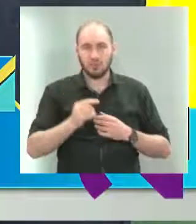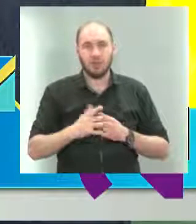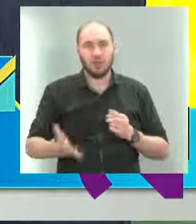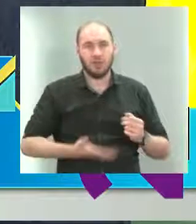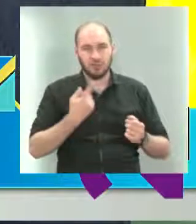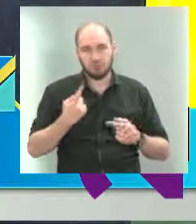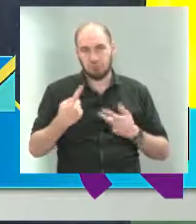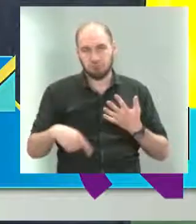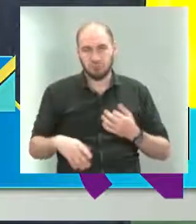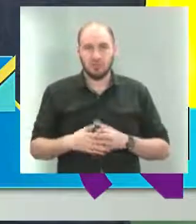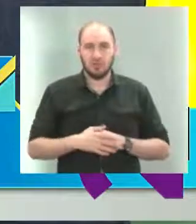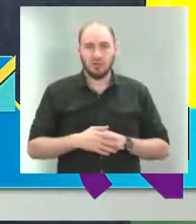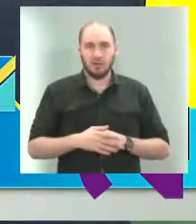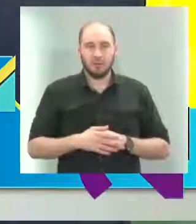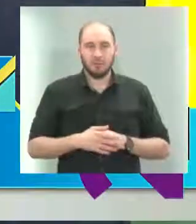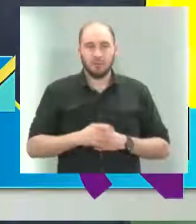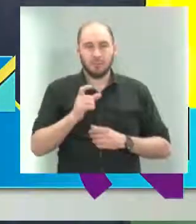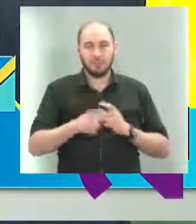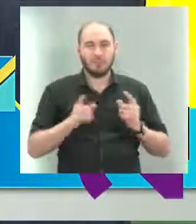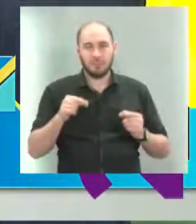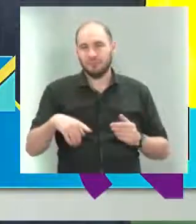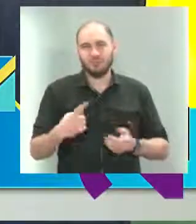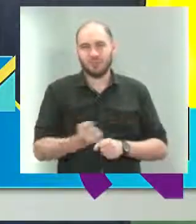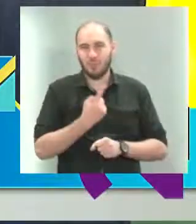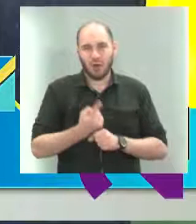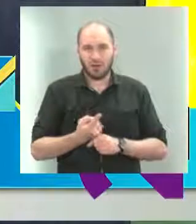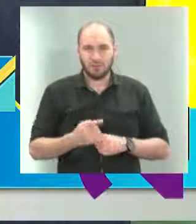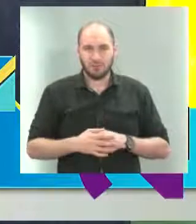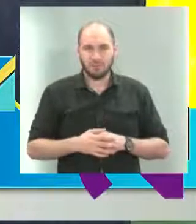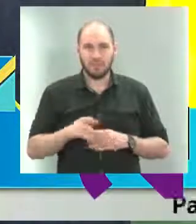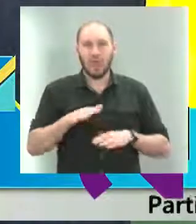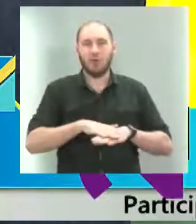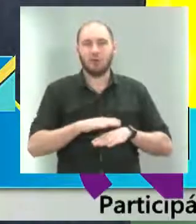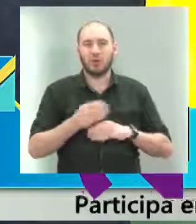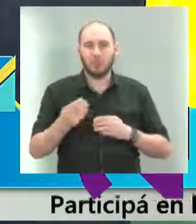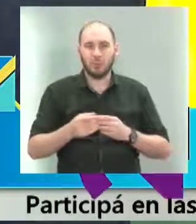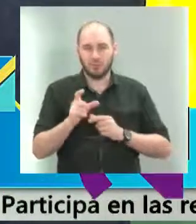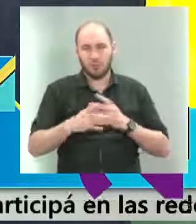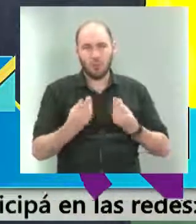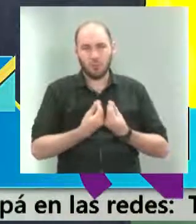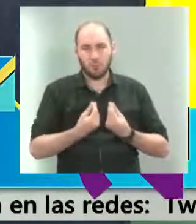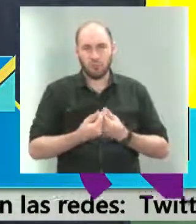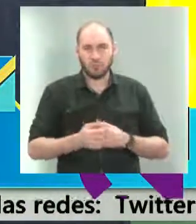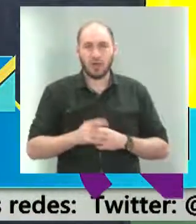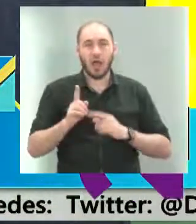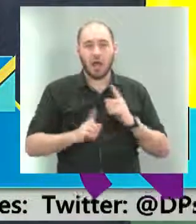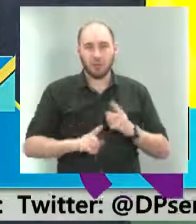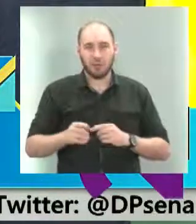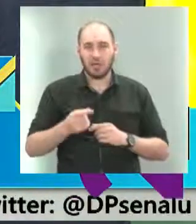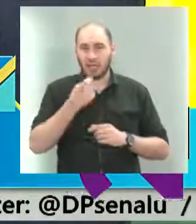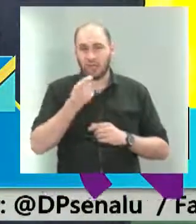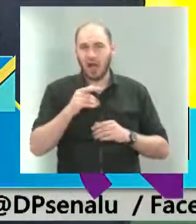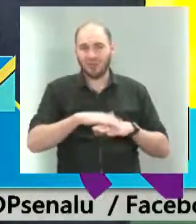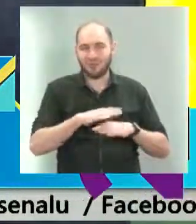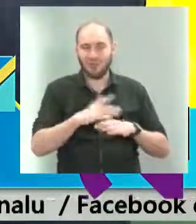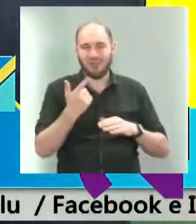dirigente o lo que sea, a los mismos que entonces no pueden. Claro, no totalmente. Tienen autoridad, muchos de ellos, no todos. Hay buenos ejemplos, repito, no tienen autoridad